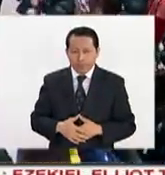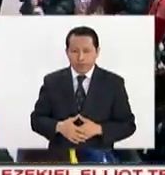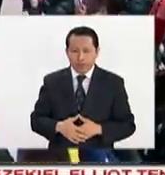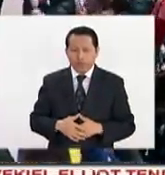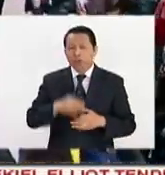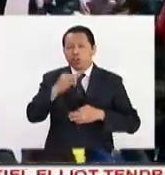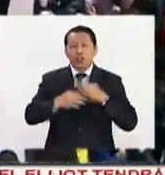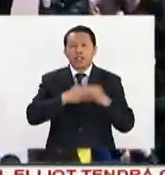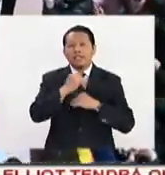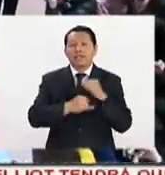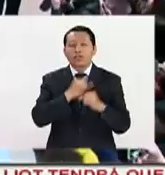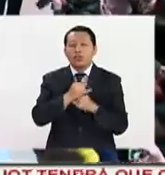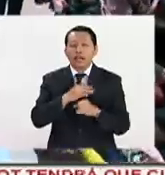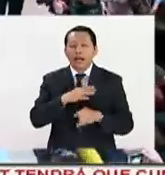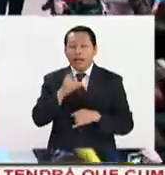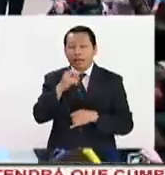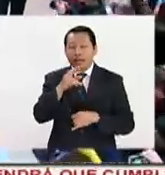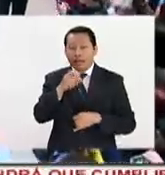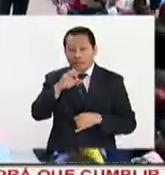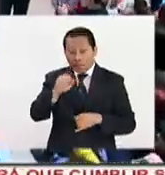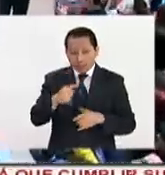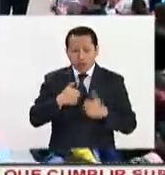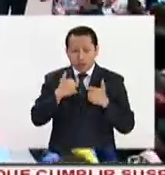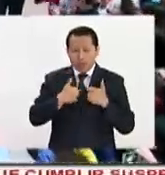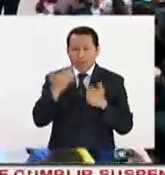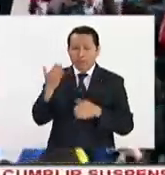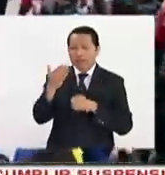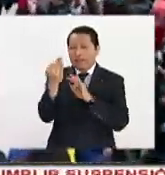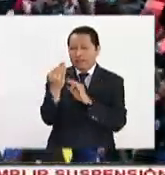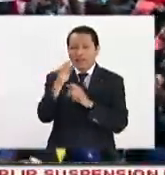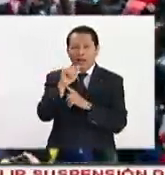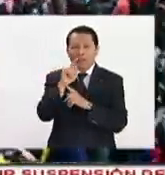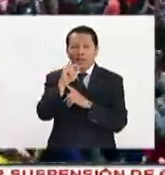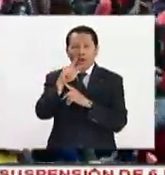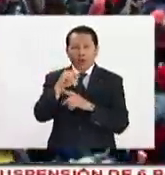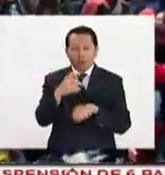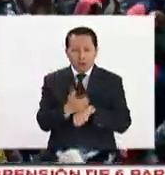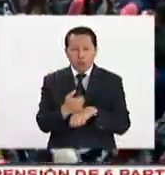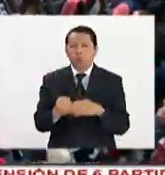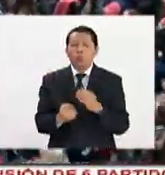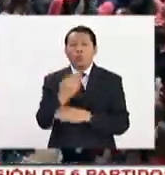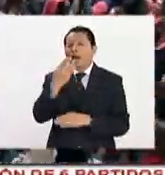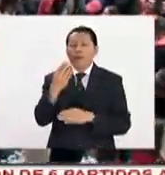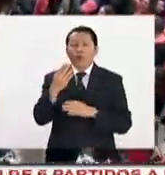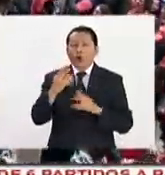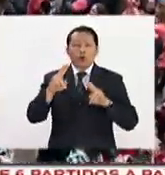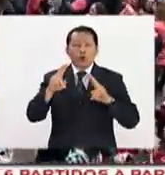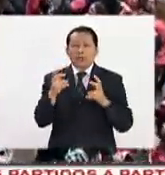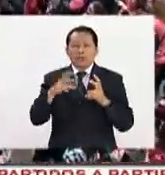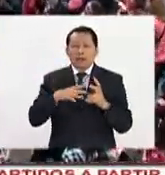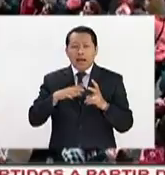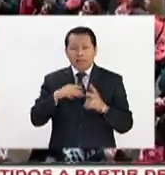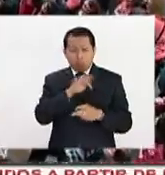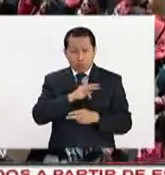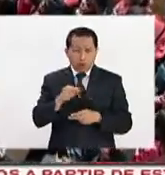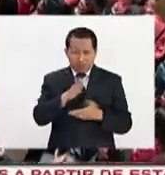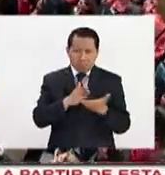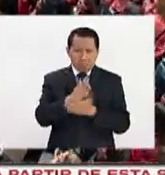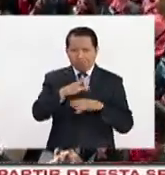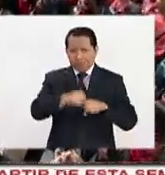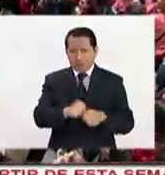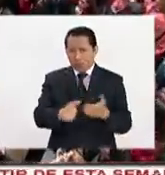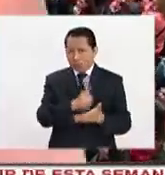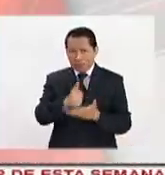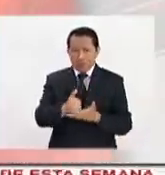En noticias internacionales, Dreamers piden ante el Capitolio de Estados Unidos un nuevo estatus que incluya una vía hacia la